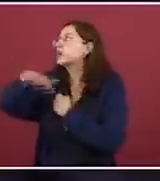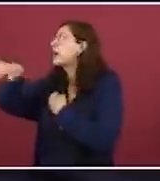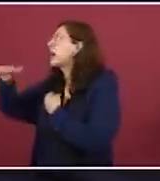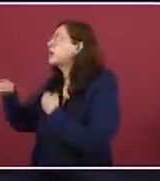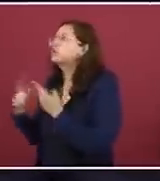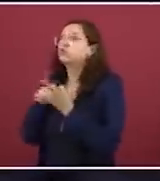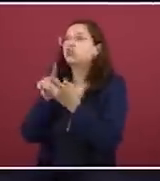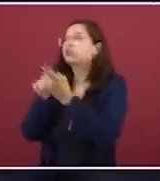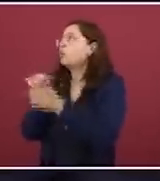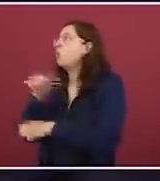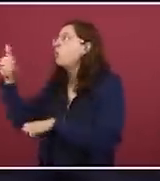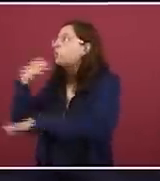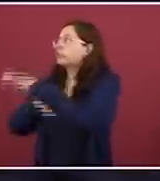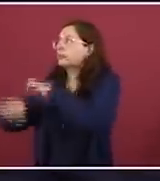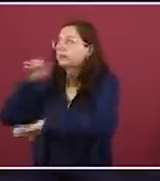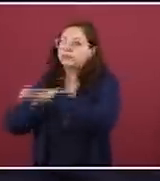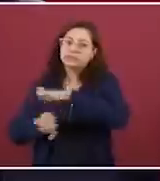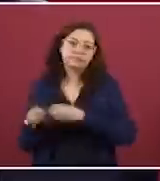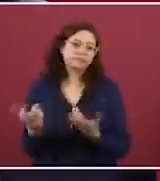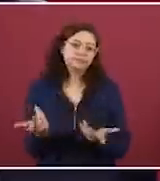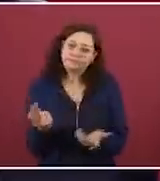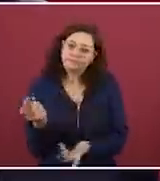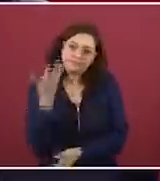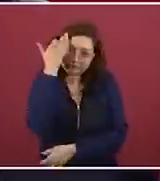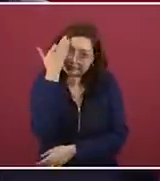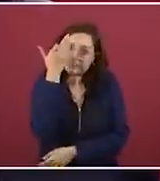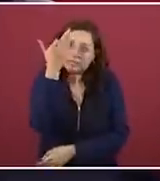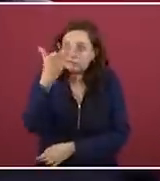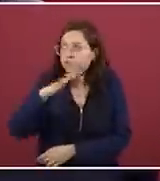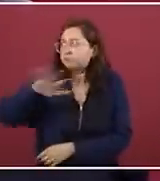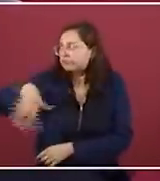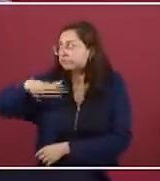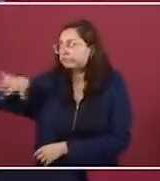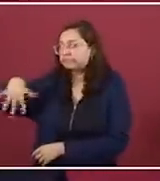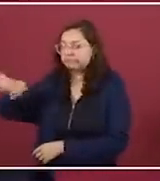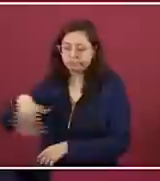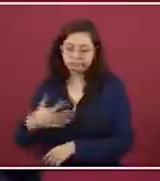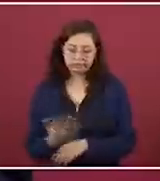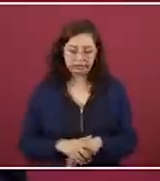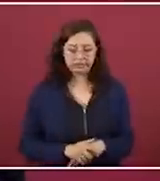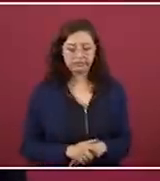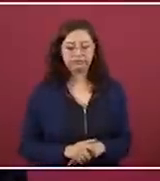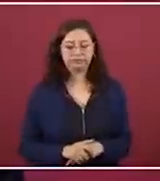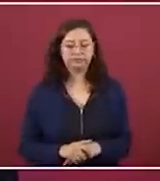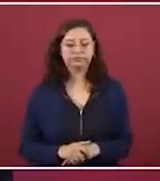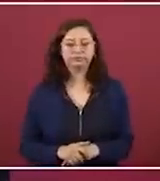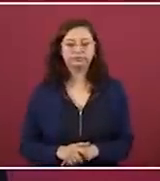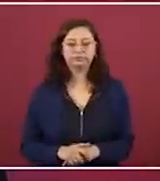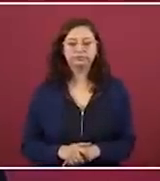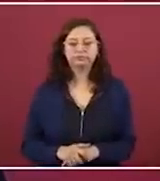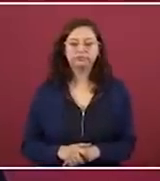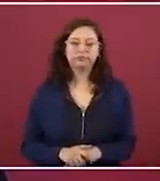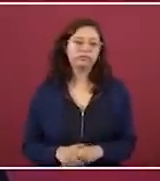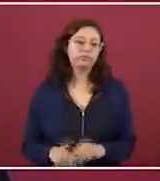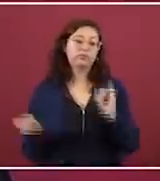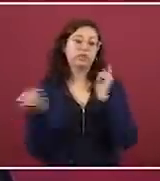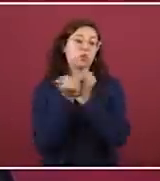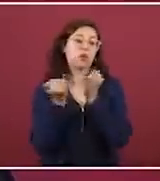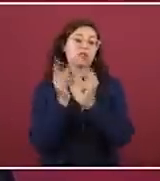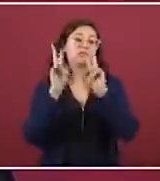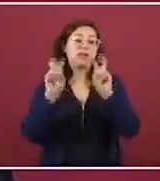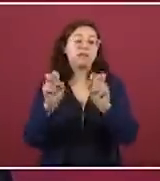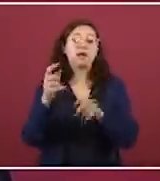Es como el huachicol. Si cuando nos quedamos sin gasolina,